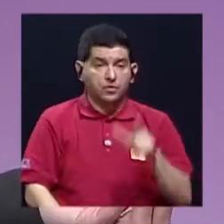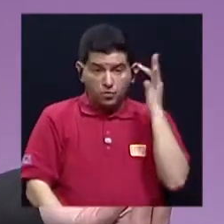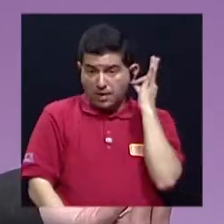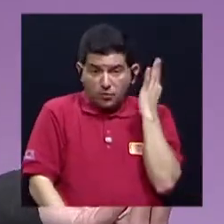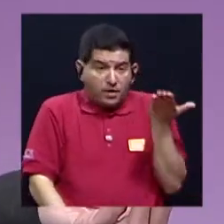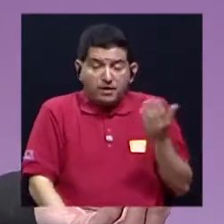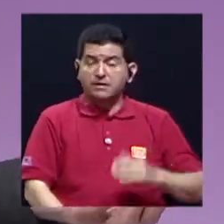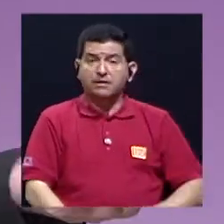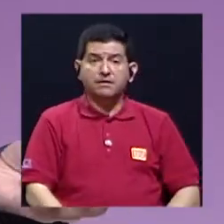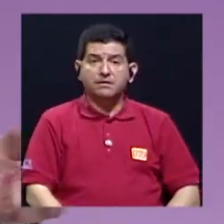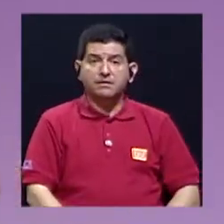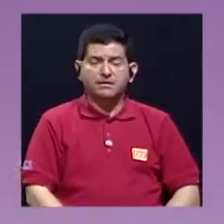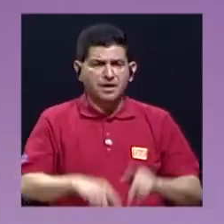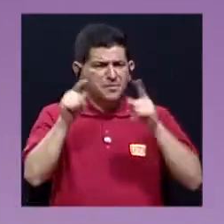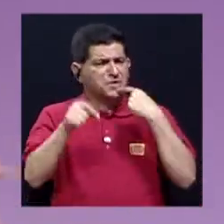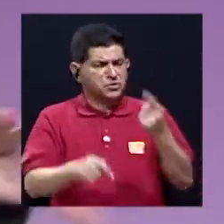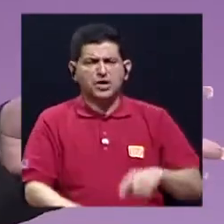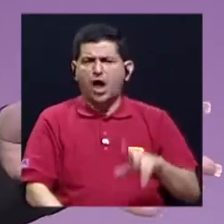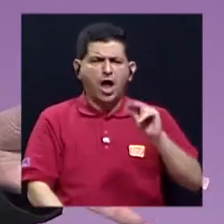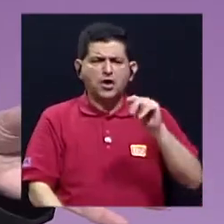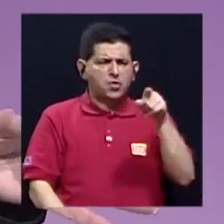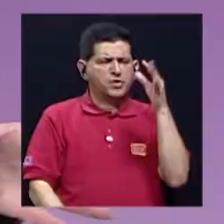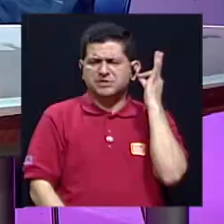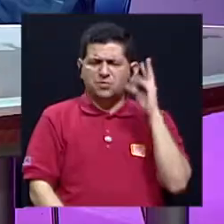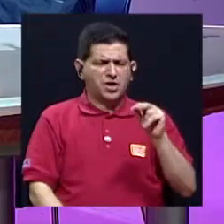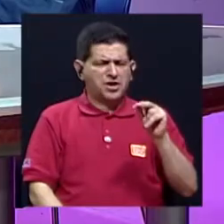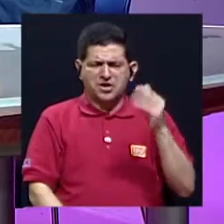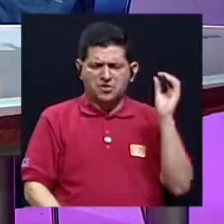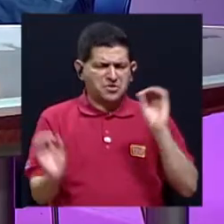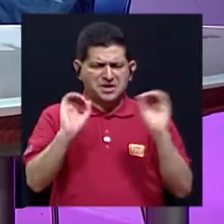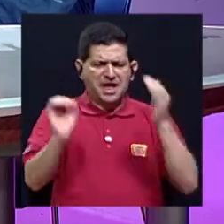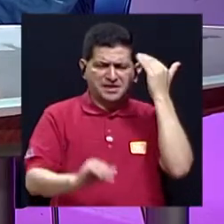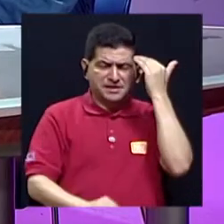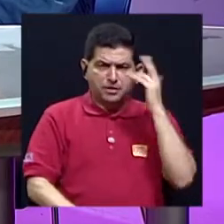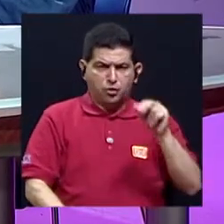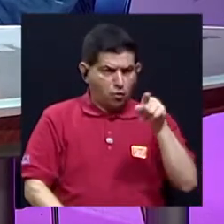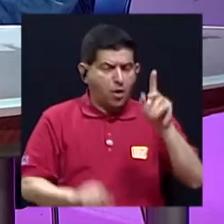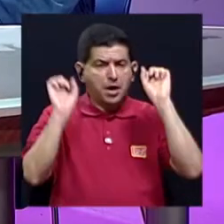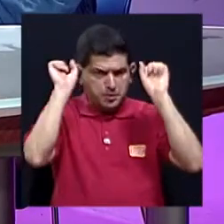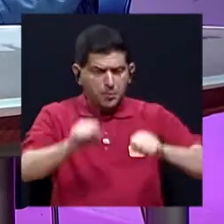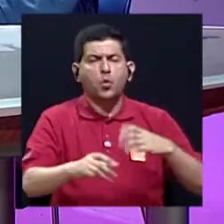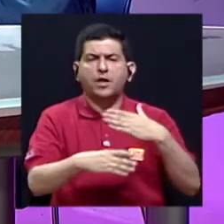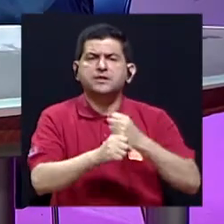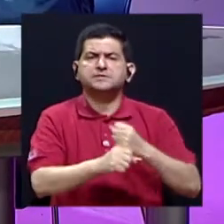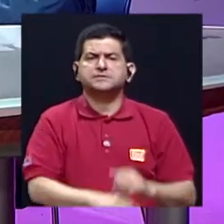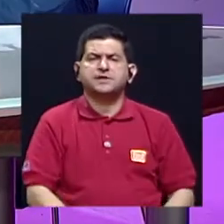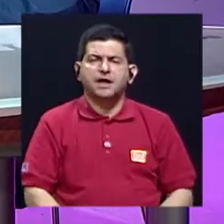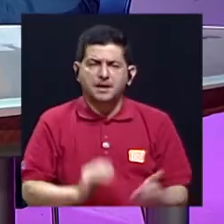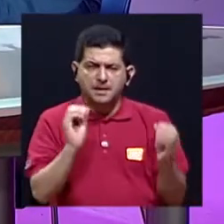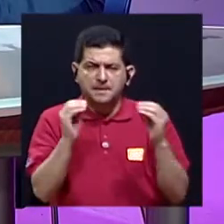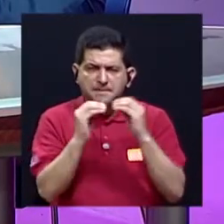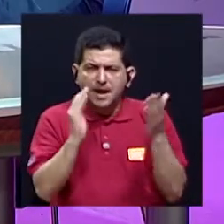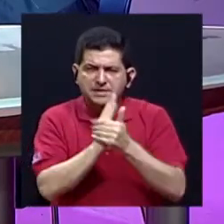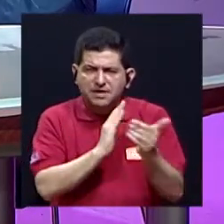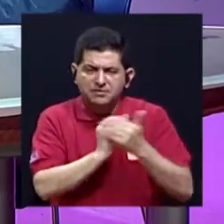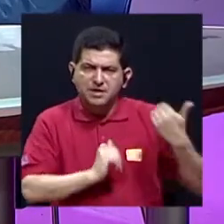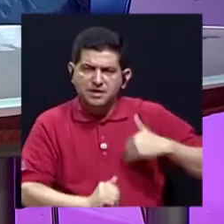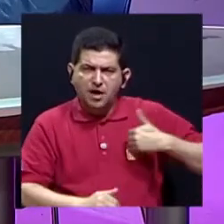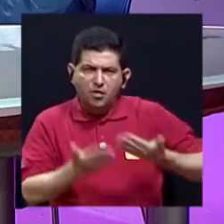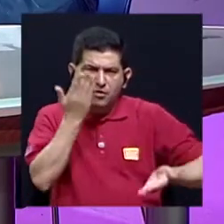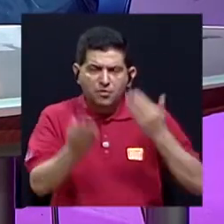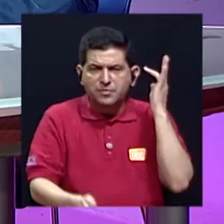mujer. Cualquiera hubiera dicho, no pongamos a esa porque no sabe nada. No, señor, ella es capaz de hacerlo. ¿Están más capacitados los hombres que las